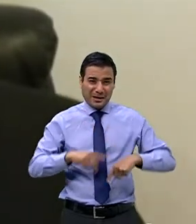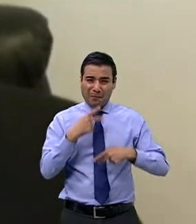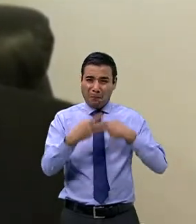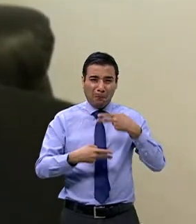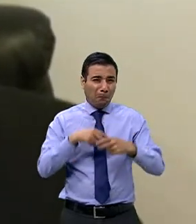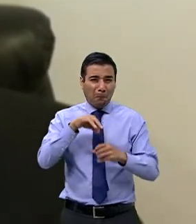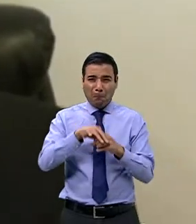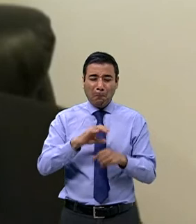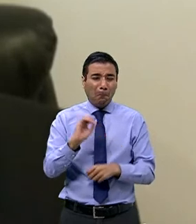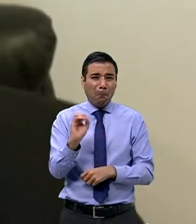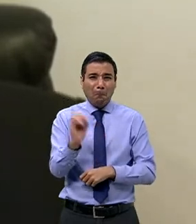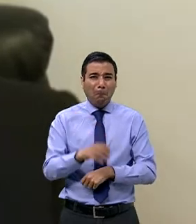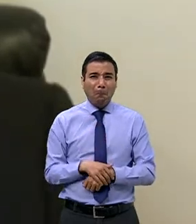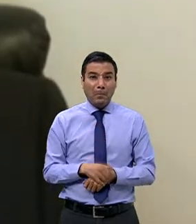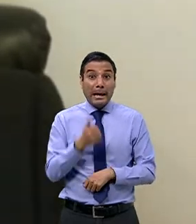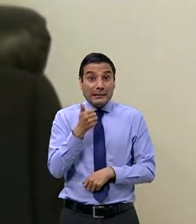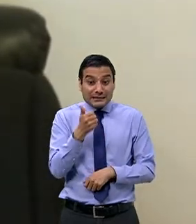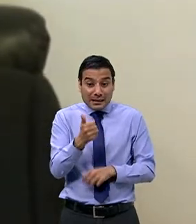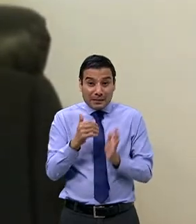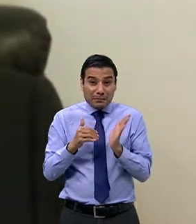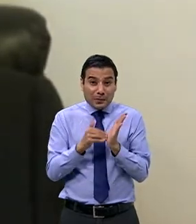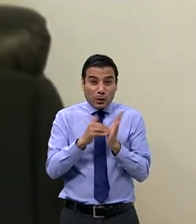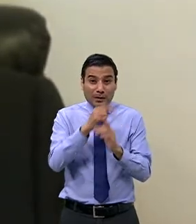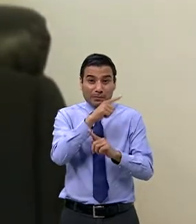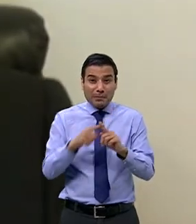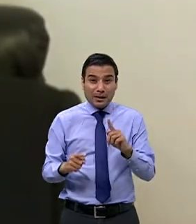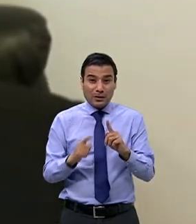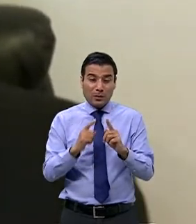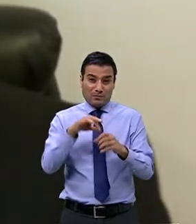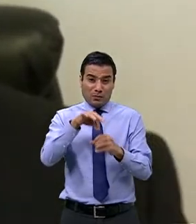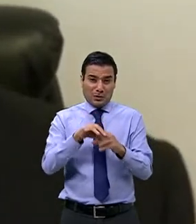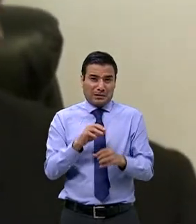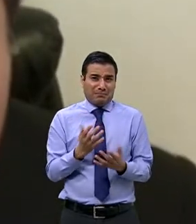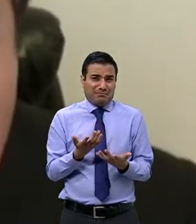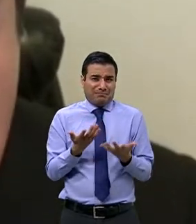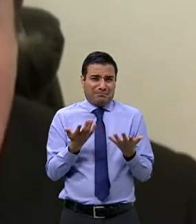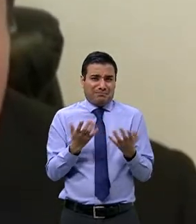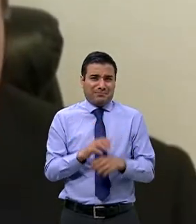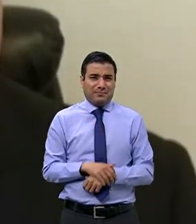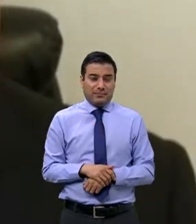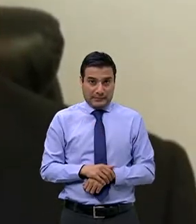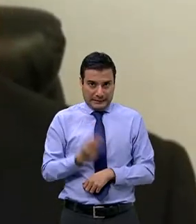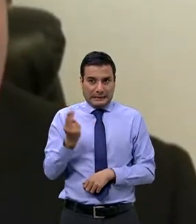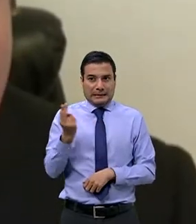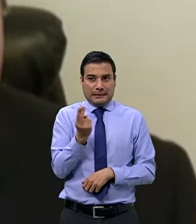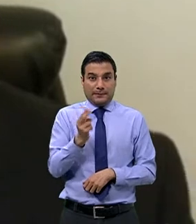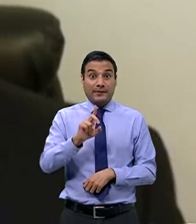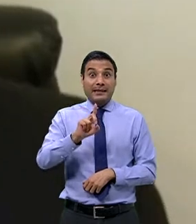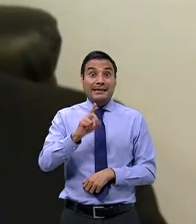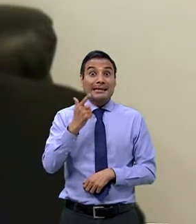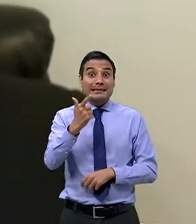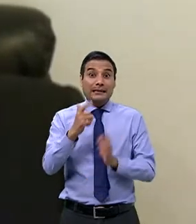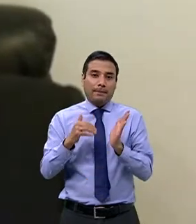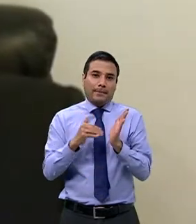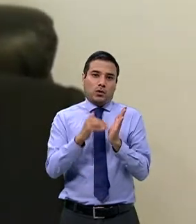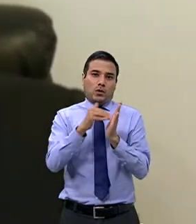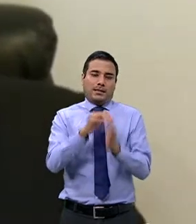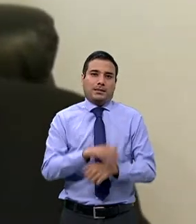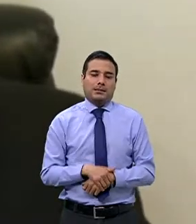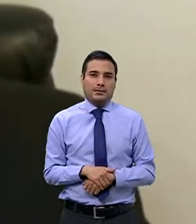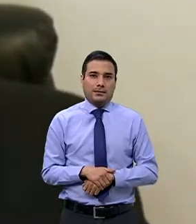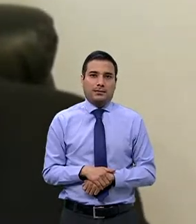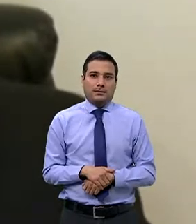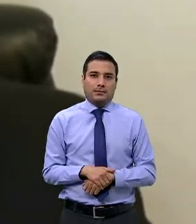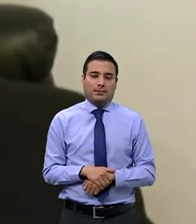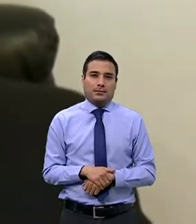solamente participaron 6 millones y medio y tenía que participar 37 millones para que fuera vinculante esta